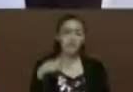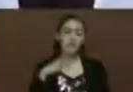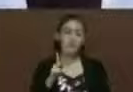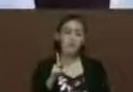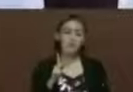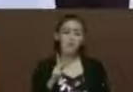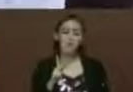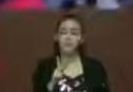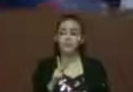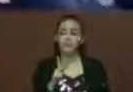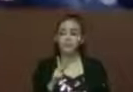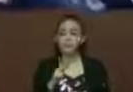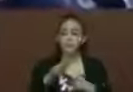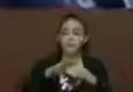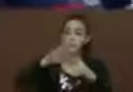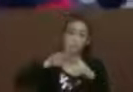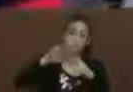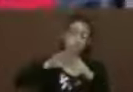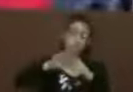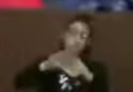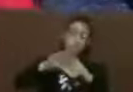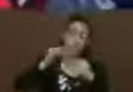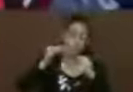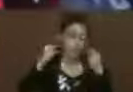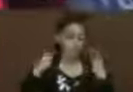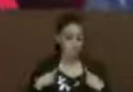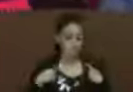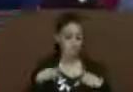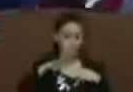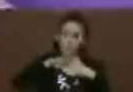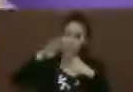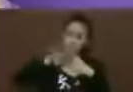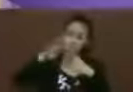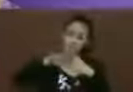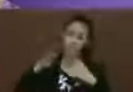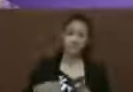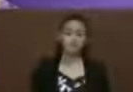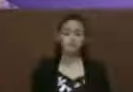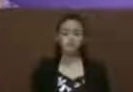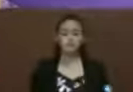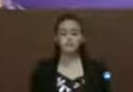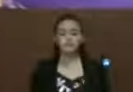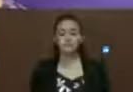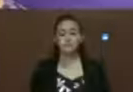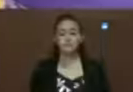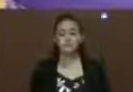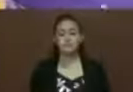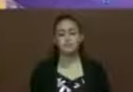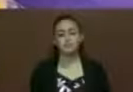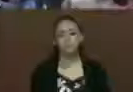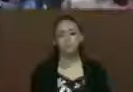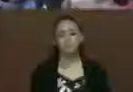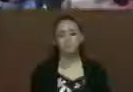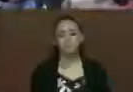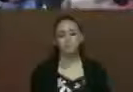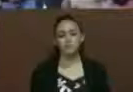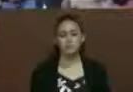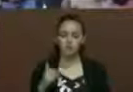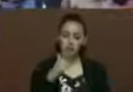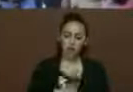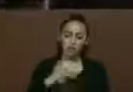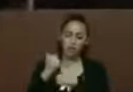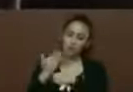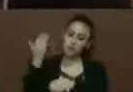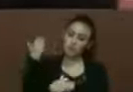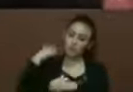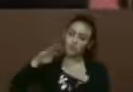Pero de tener un flujo migratorio muy grande, muy acelerado en años anteriores,